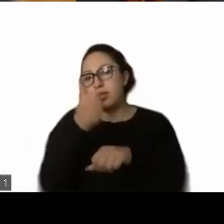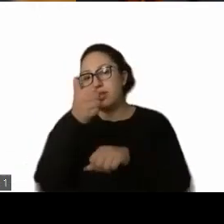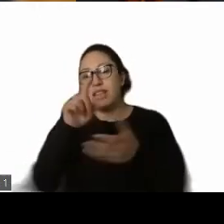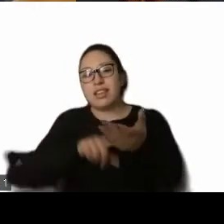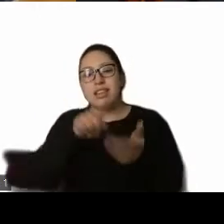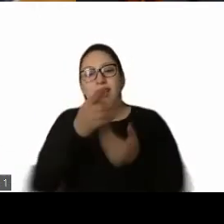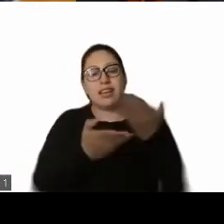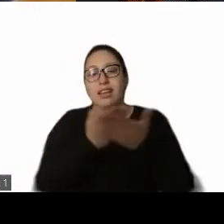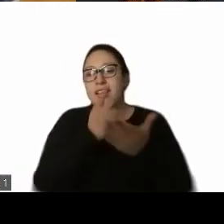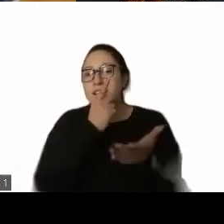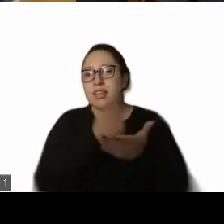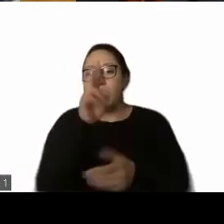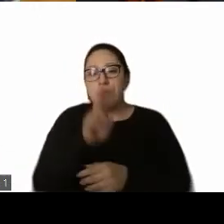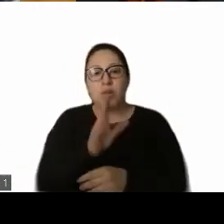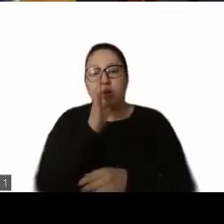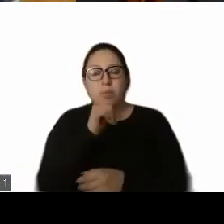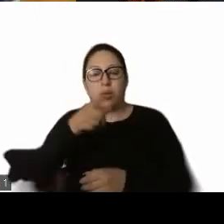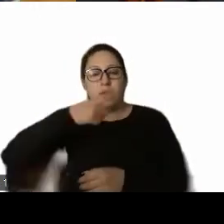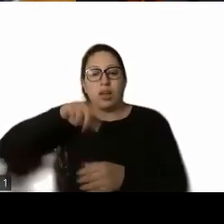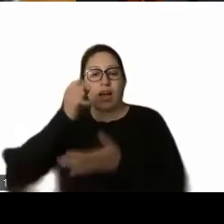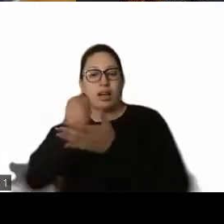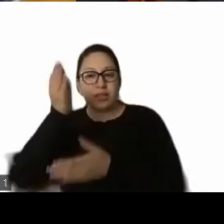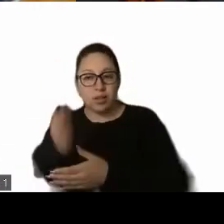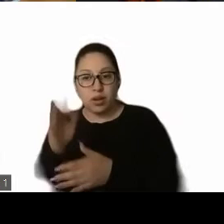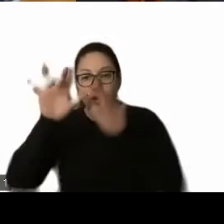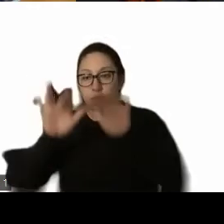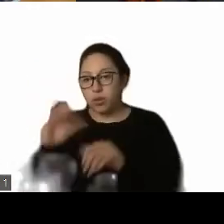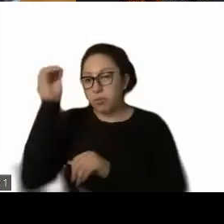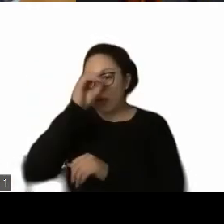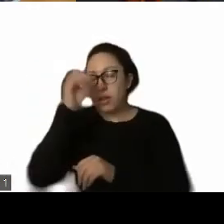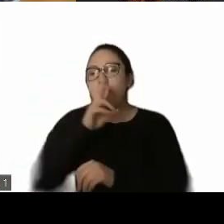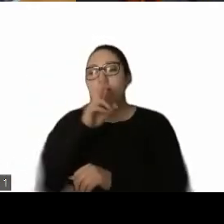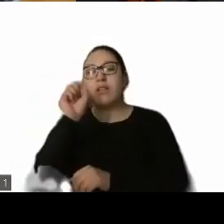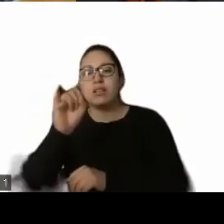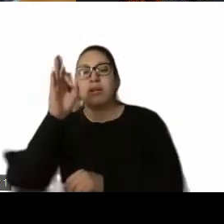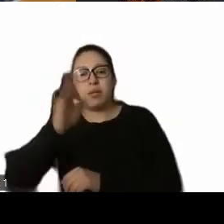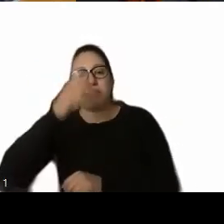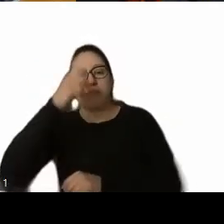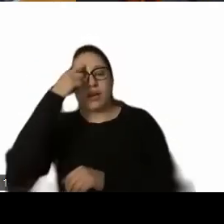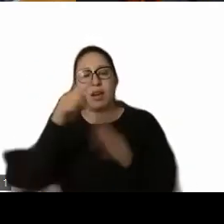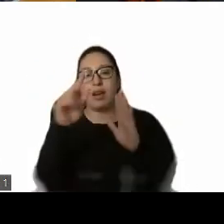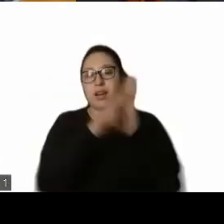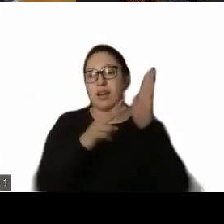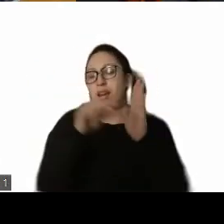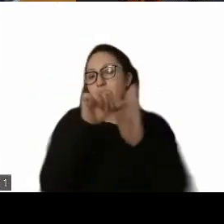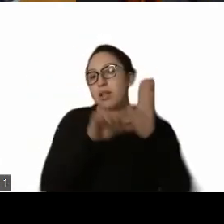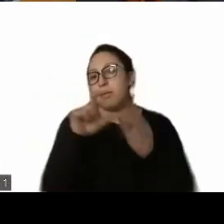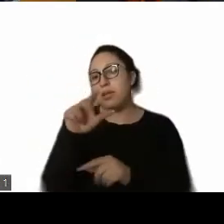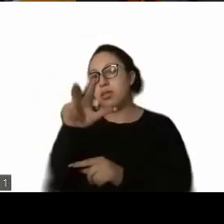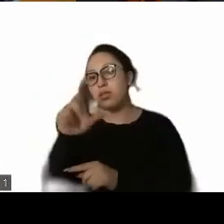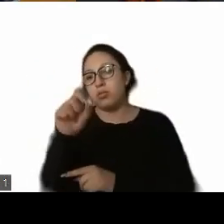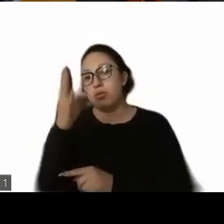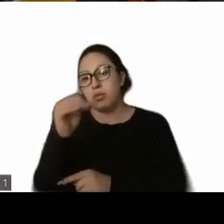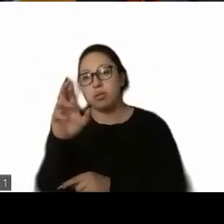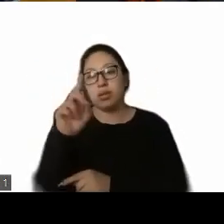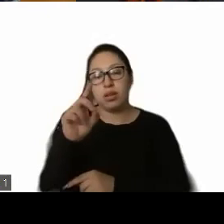emitir un dictamen de opinión en sentido positivo sobre la reforma al artículo 28, 29, 31,